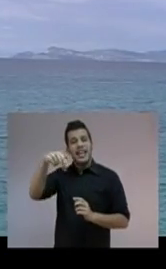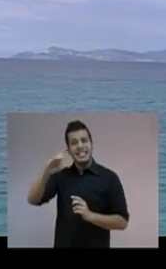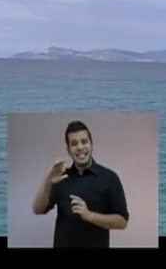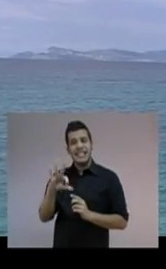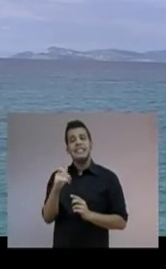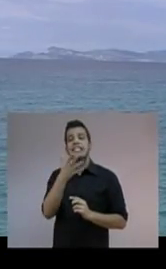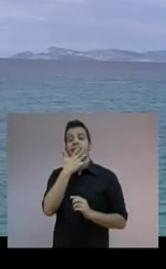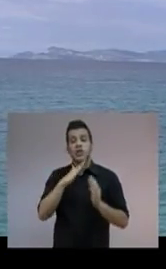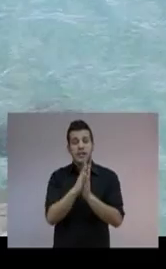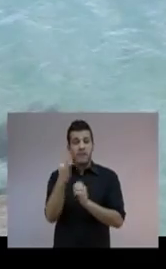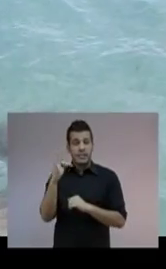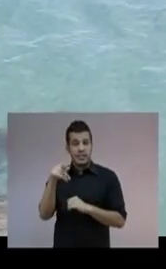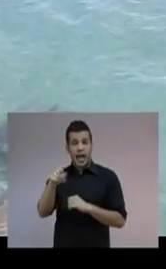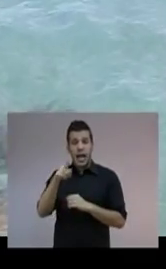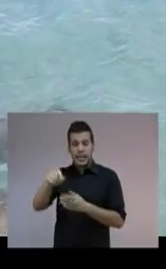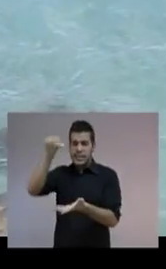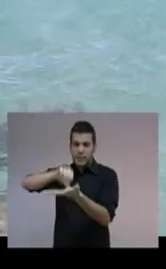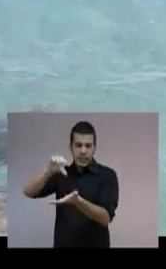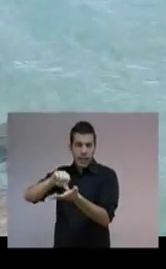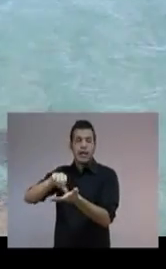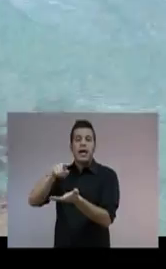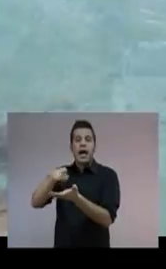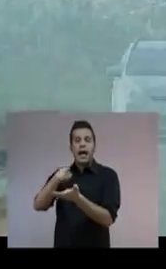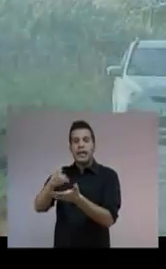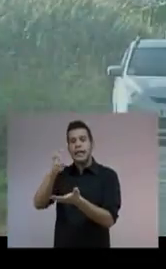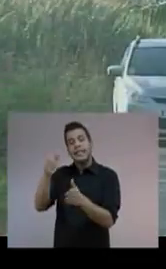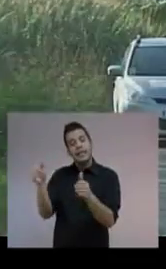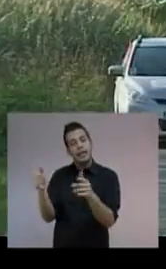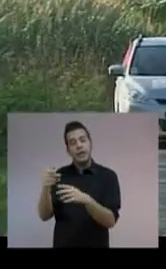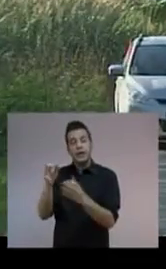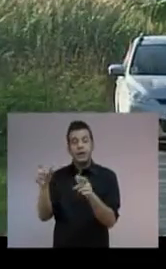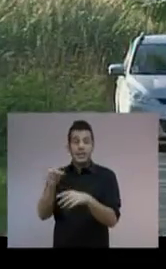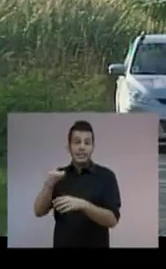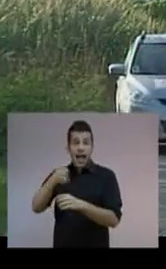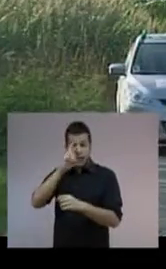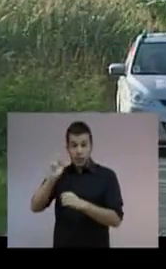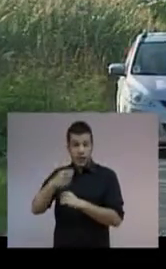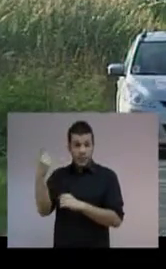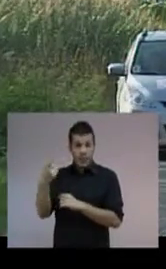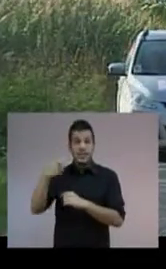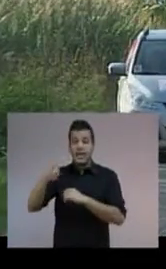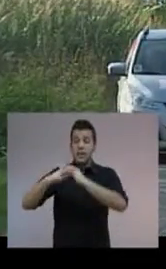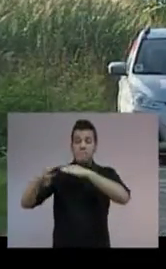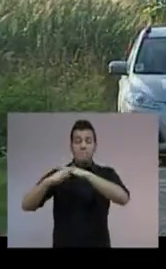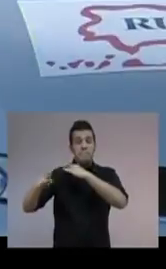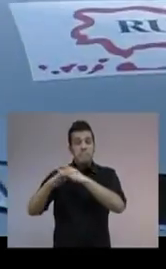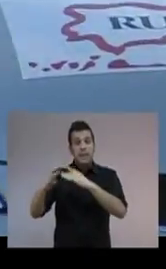más antigua de esta isla mediterránea, bañada por un mar con varios tonos de color turquesa que invitan a la ensoñación.